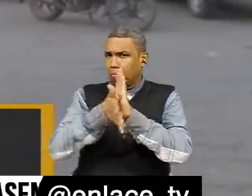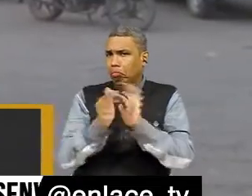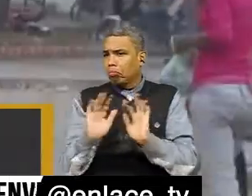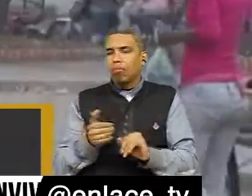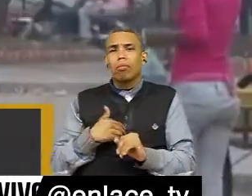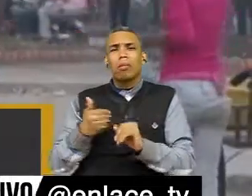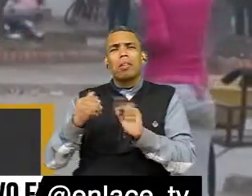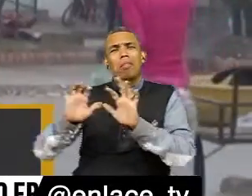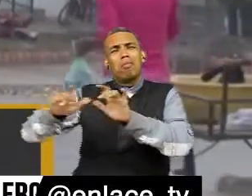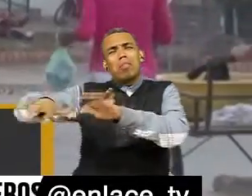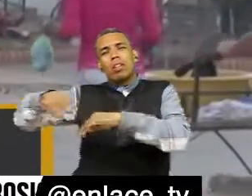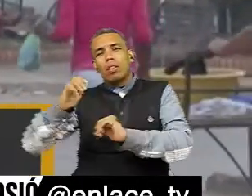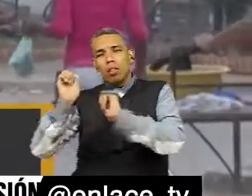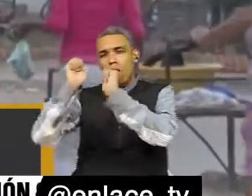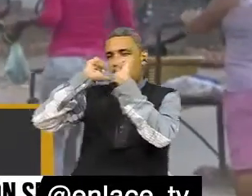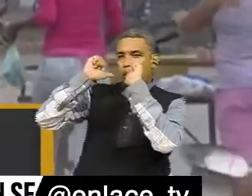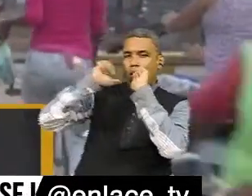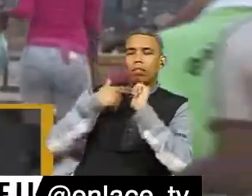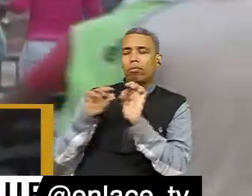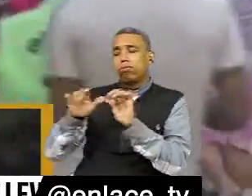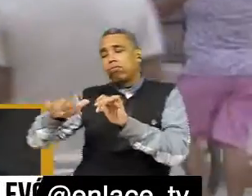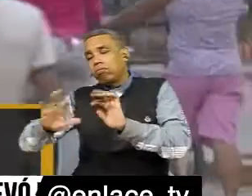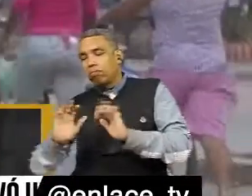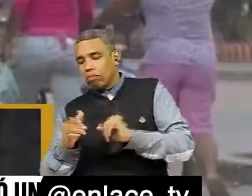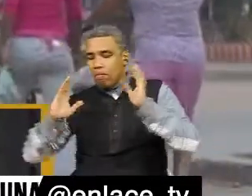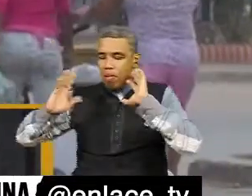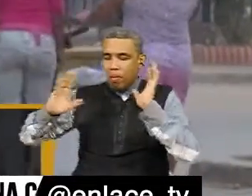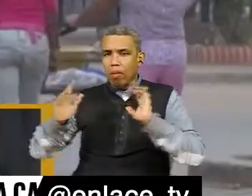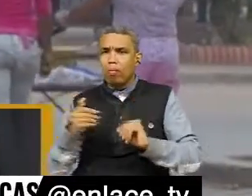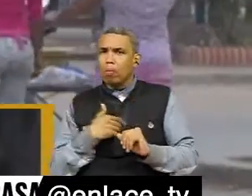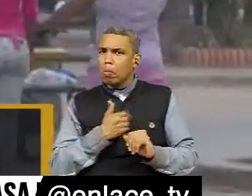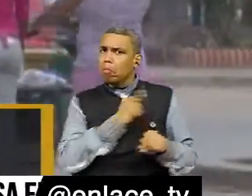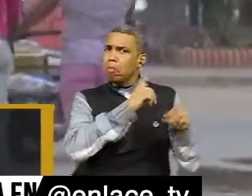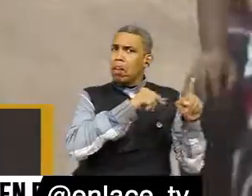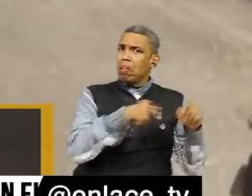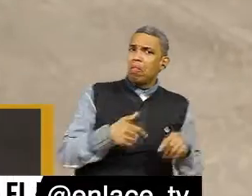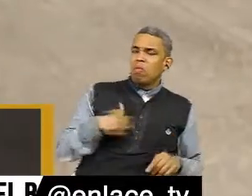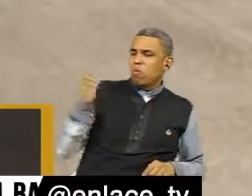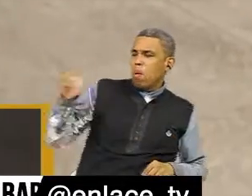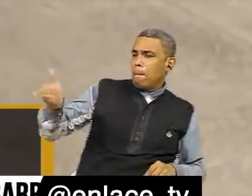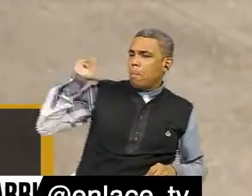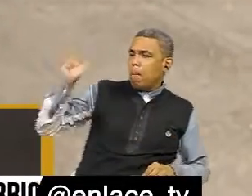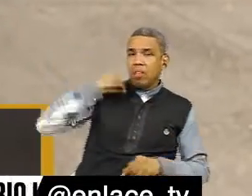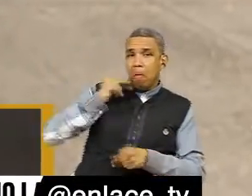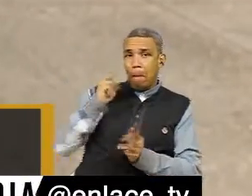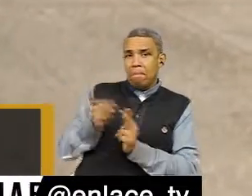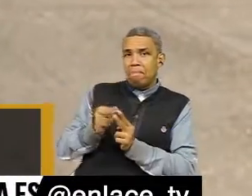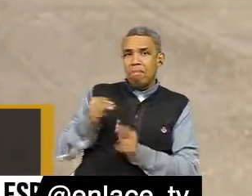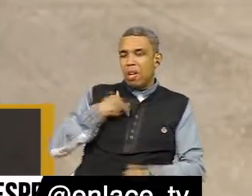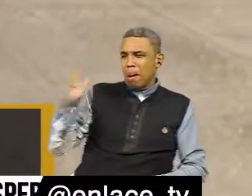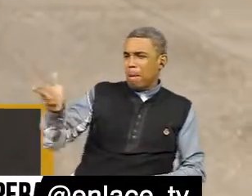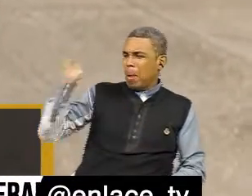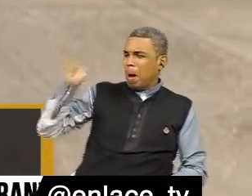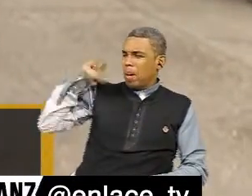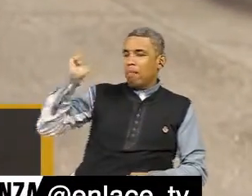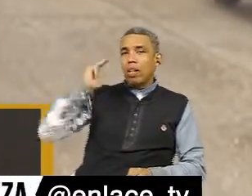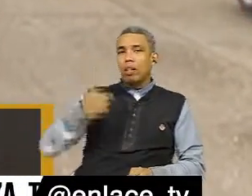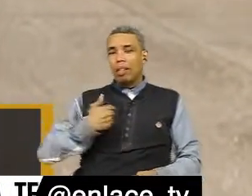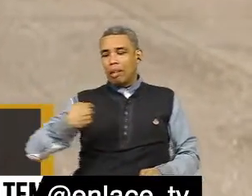fueron abordados por desconocidos, quienes sin mediar palabra abrieron fuego, hiriéndolos en brazos y abdomen. Aunque el hecho es materia